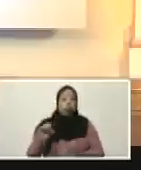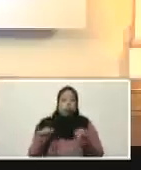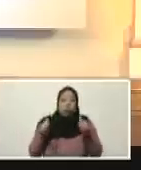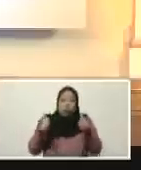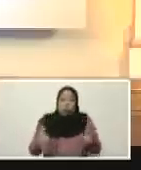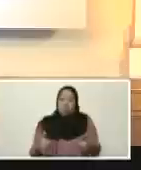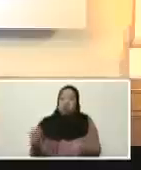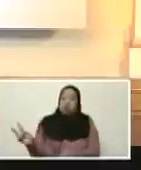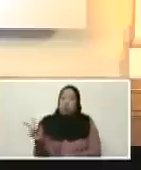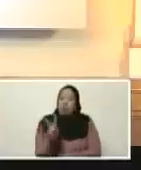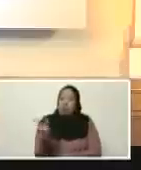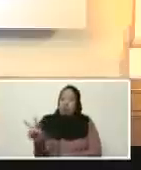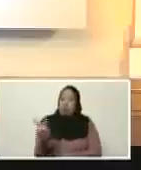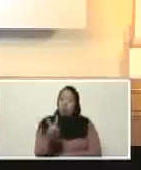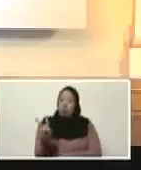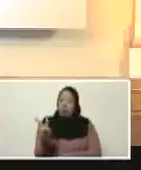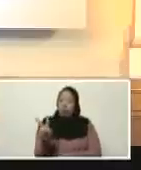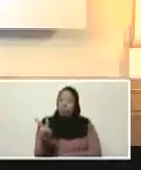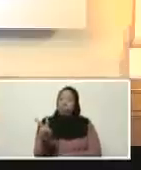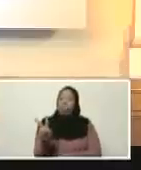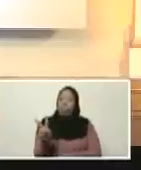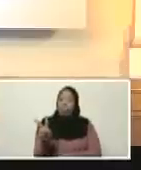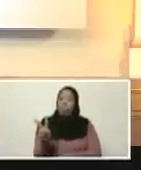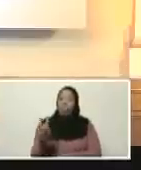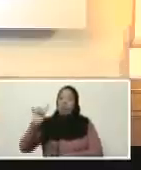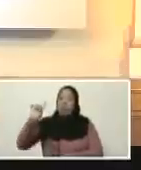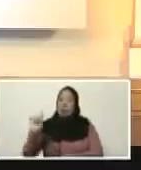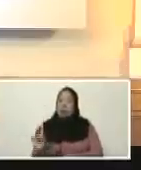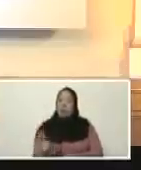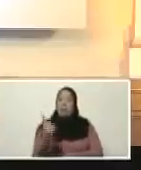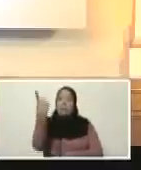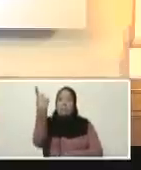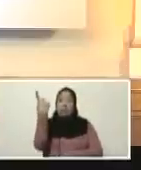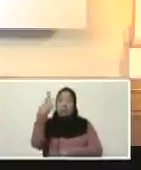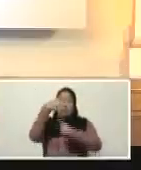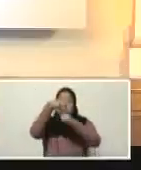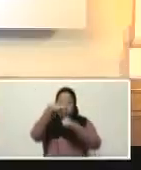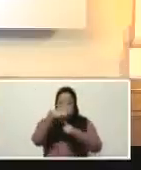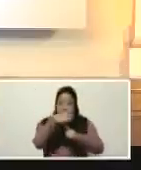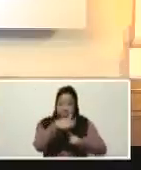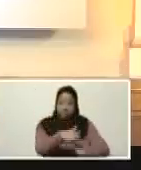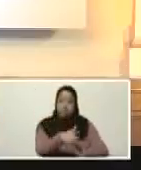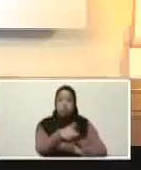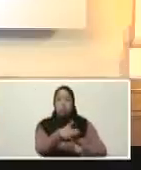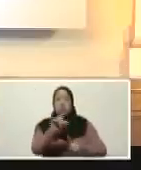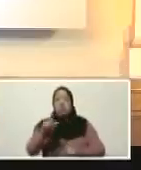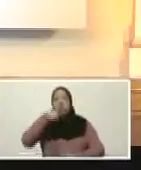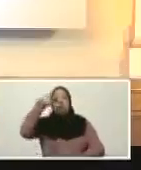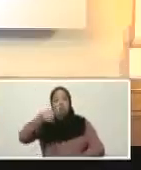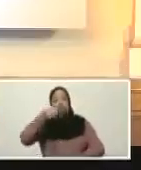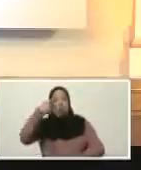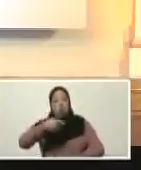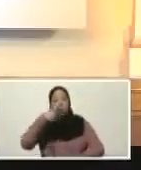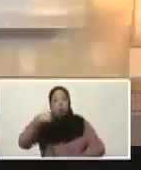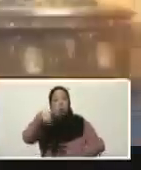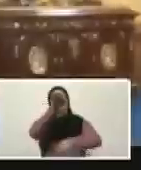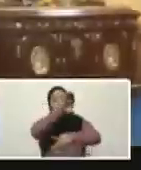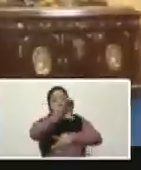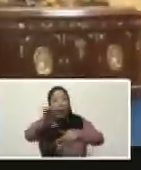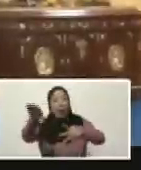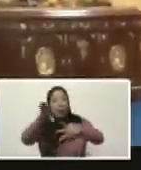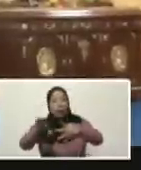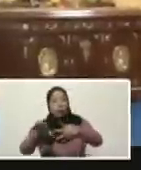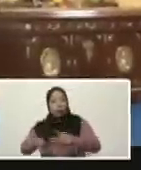república. El primer intento de emancipación política por sus propias características